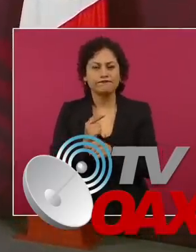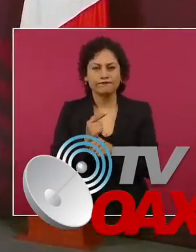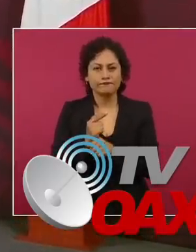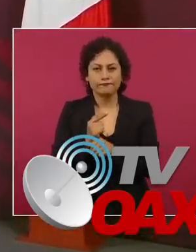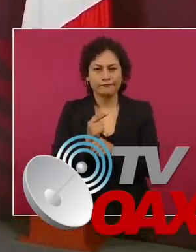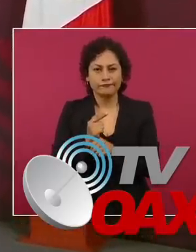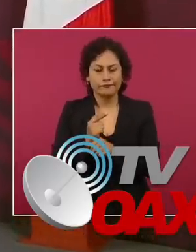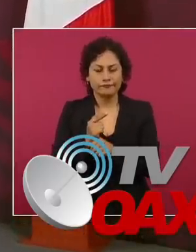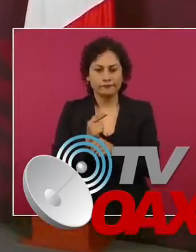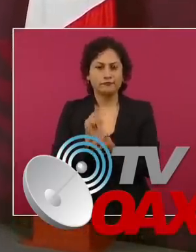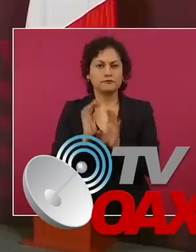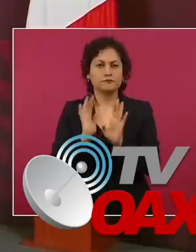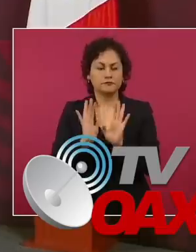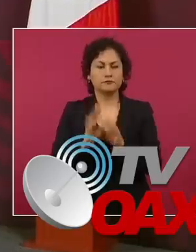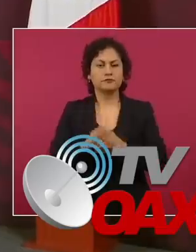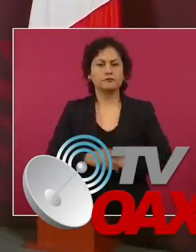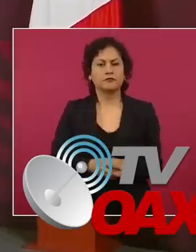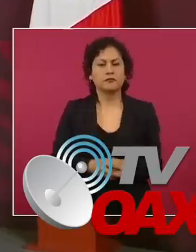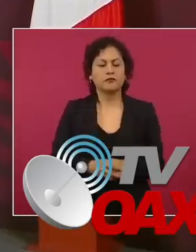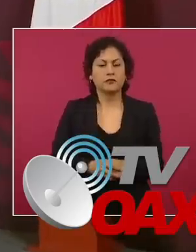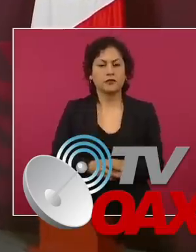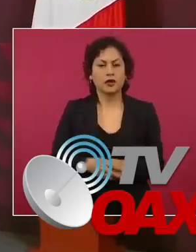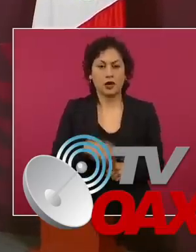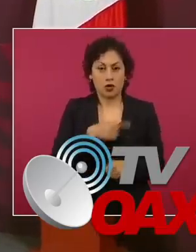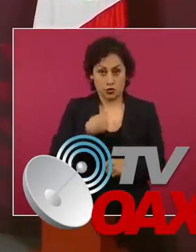Se hizo una consulta